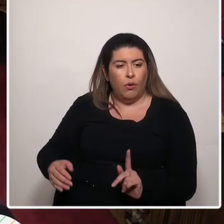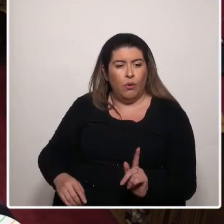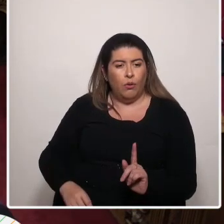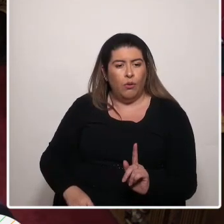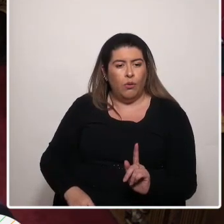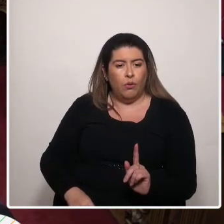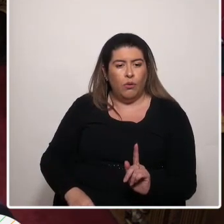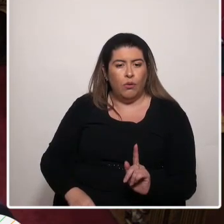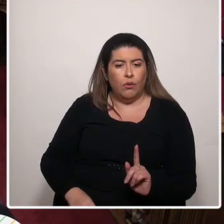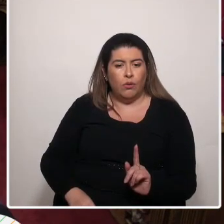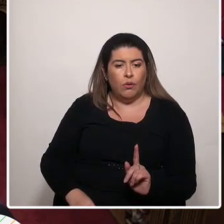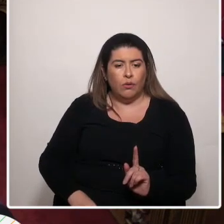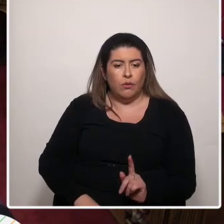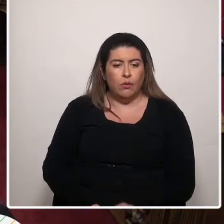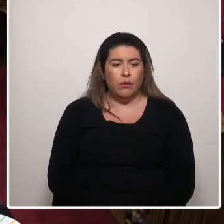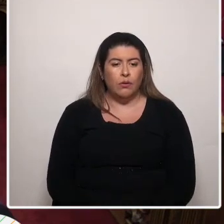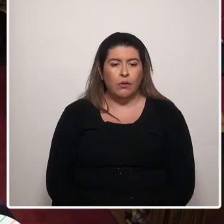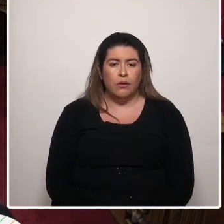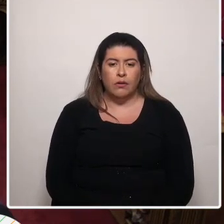Es.